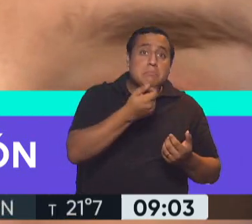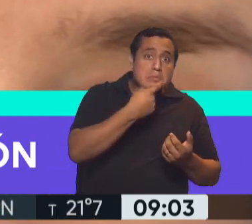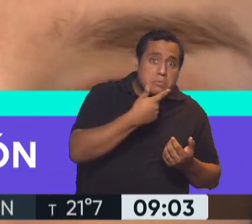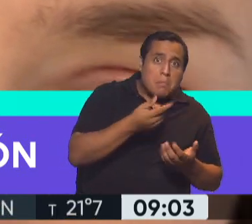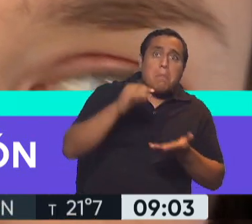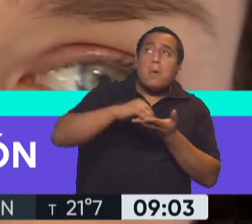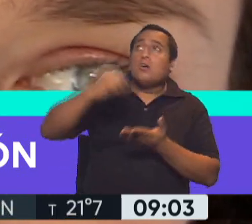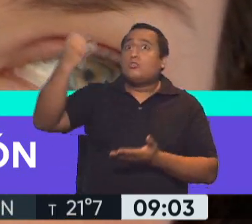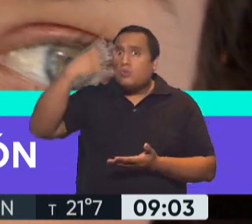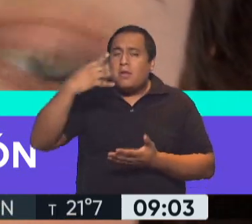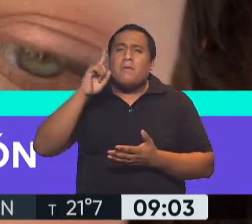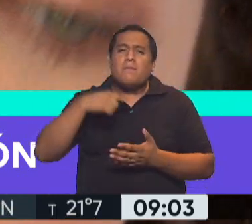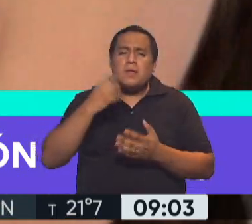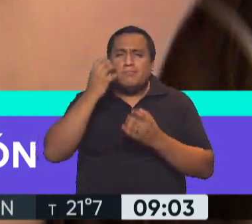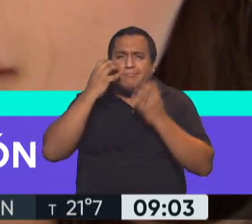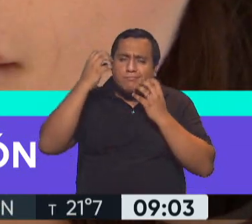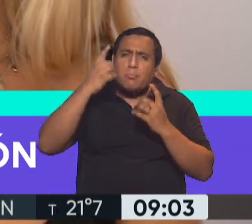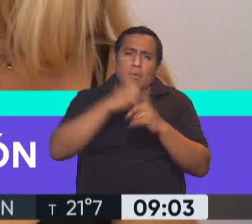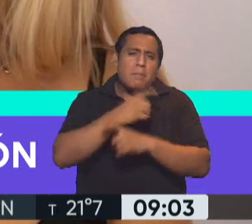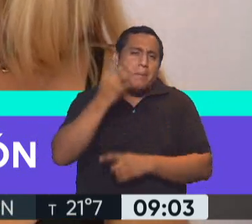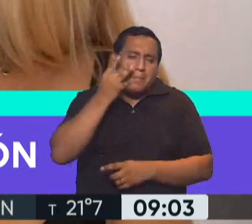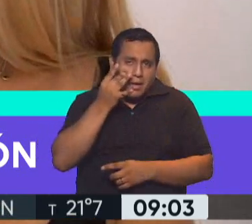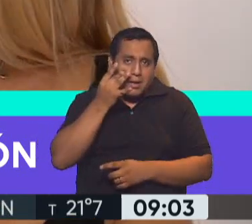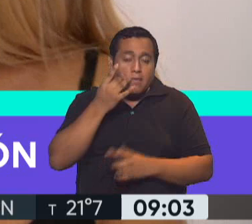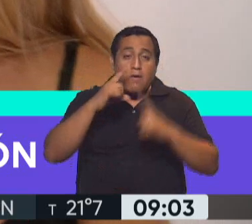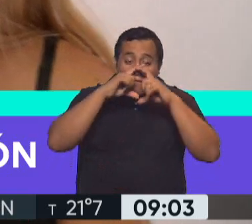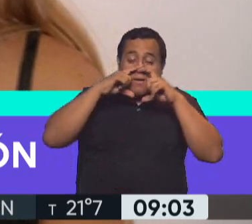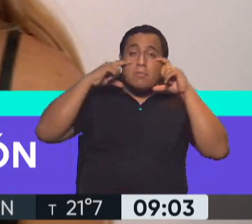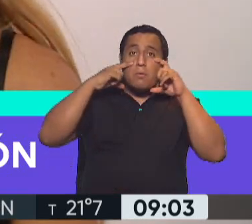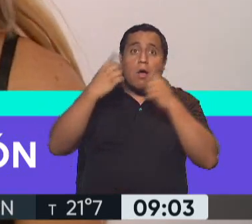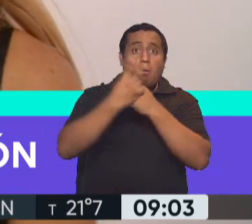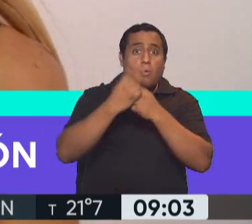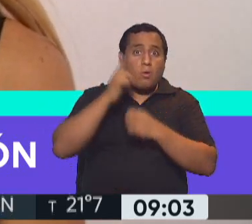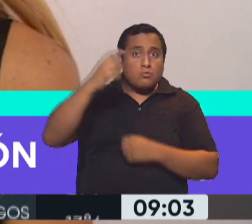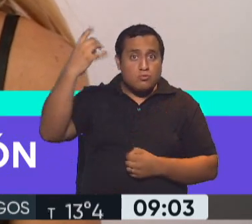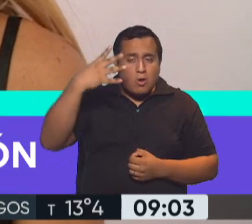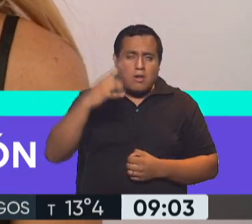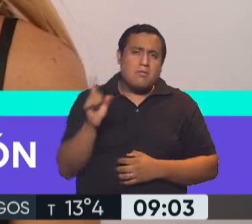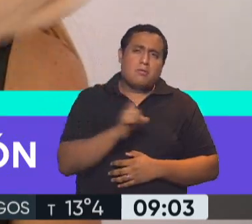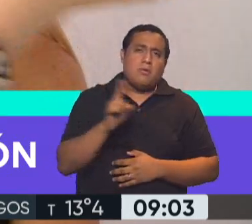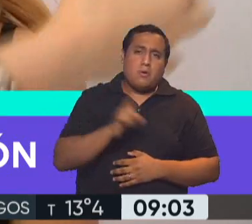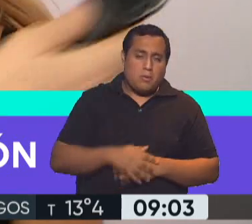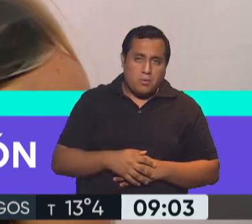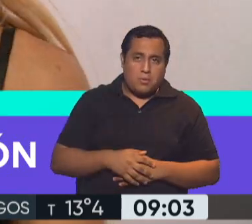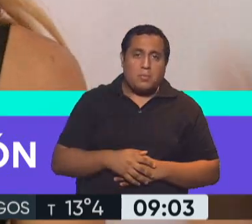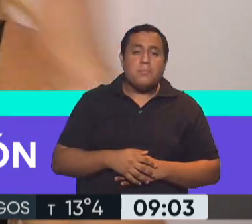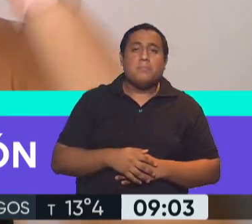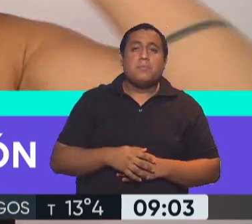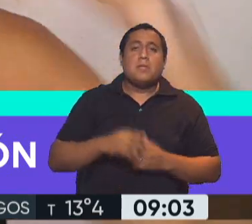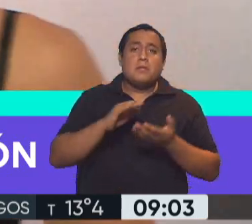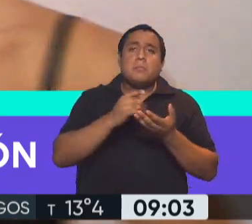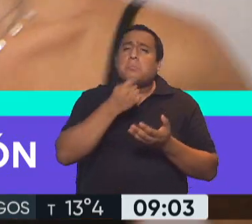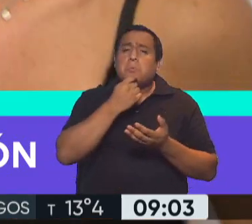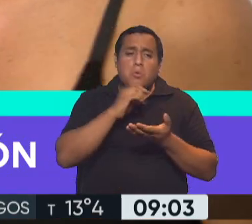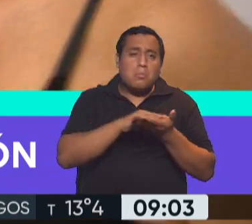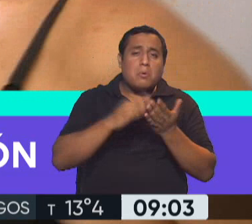generar reacciones en la piel. El barbijo no nos protege tanto del sol y si uno no usa la protección adecuada en toda la cara, uno se puede colocar el